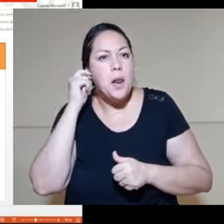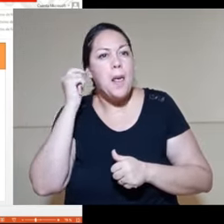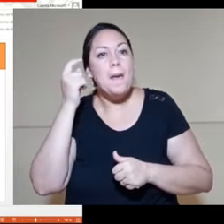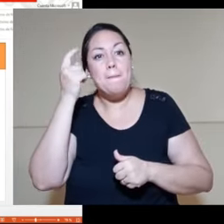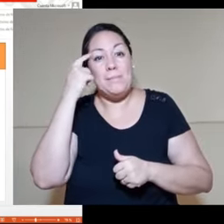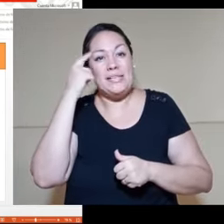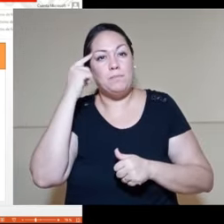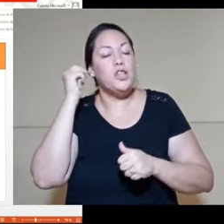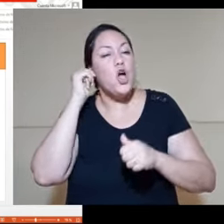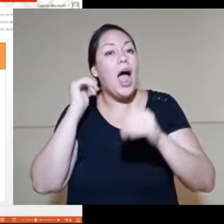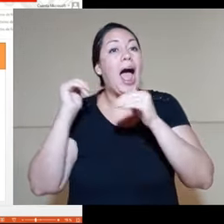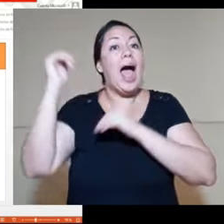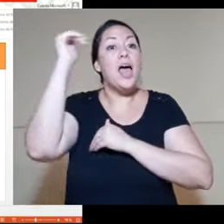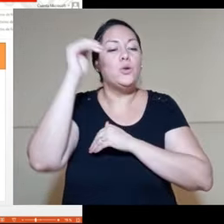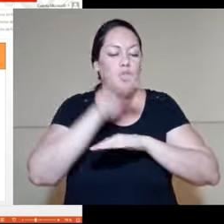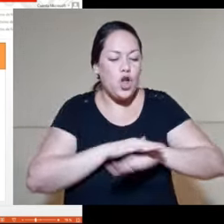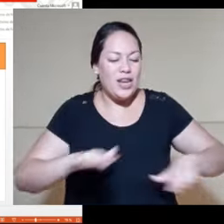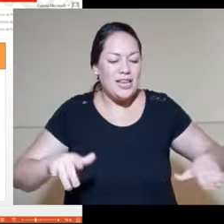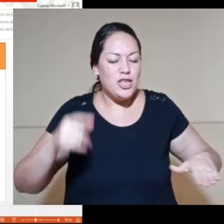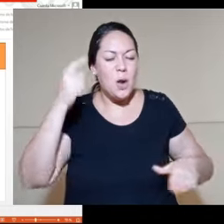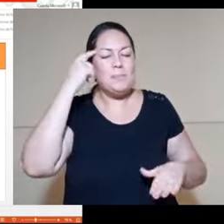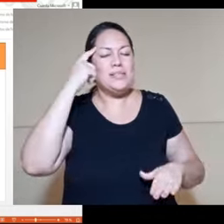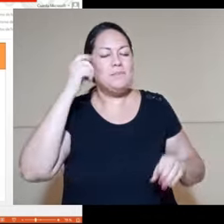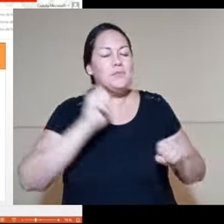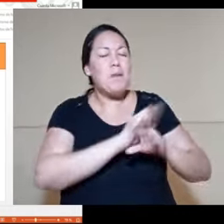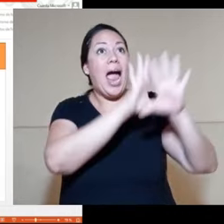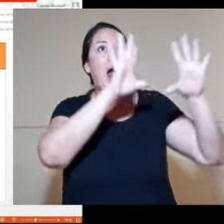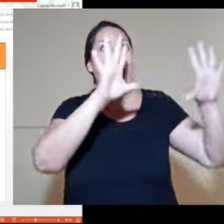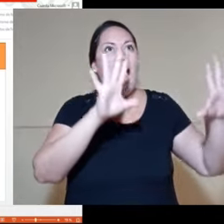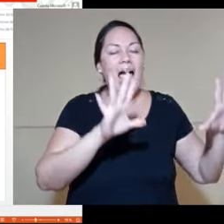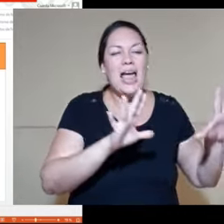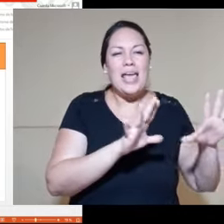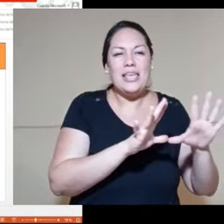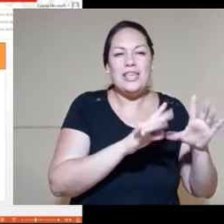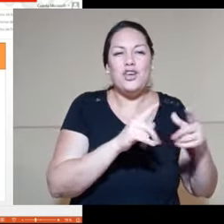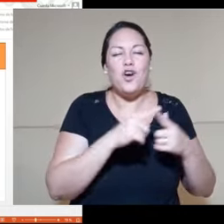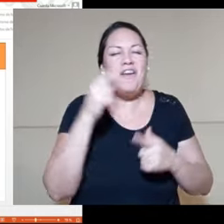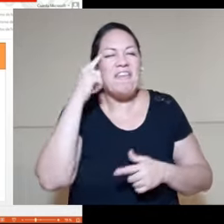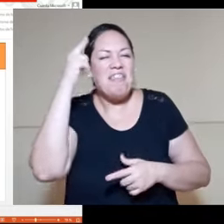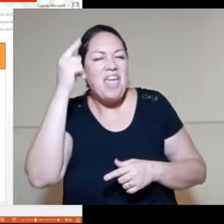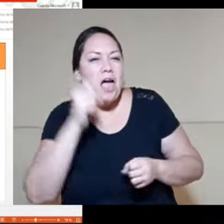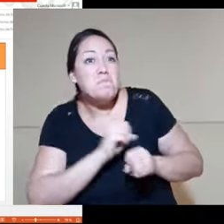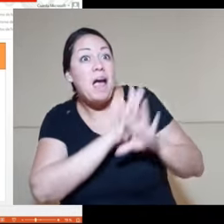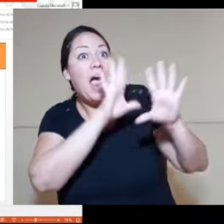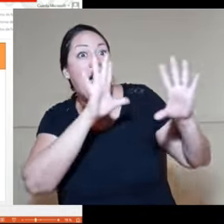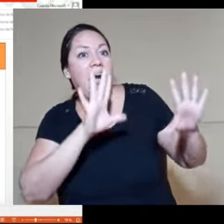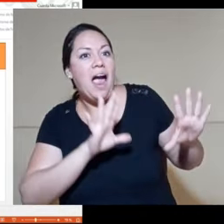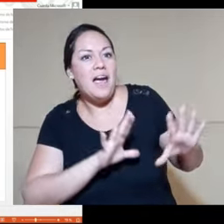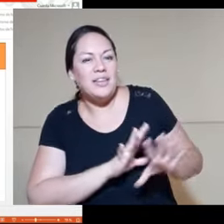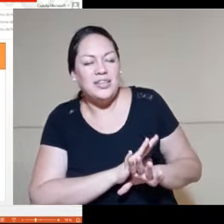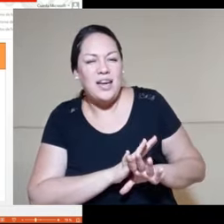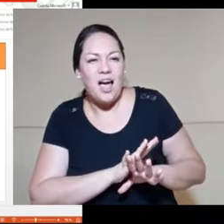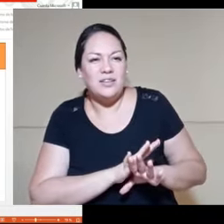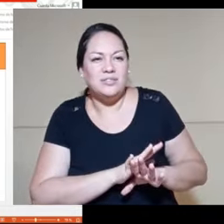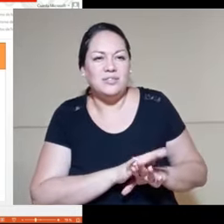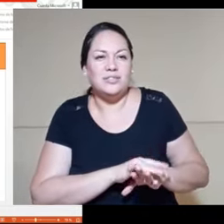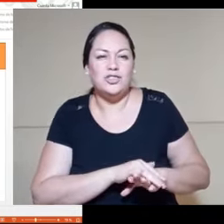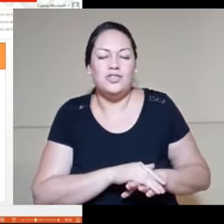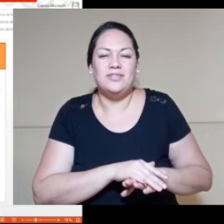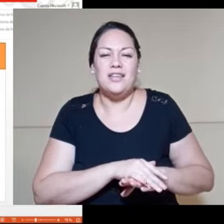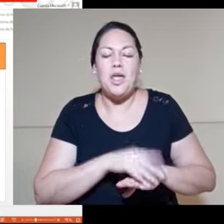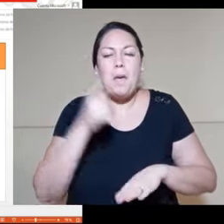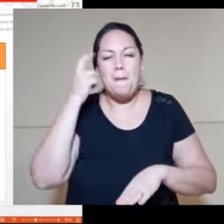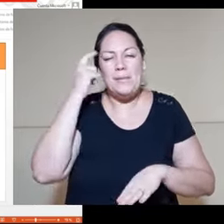más complejo, que es el pensamiento del adulto. El niño tiene un pensamiento mágico, tiene ideas mágicas, el niño en